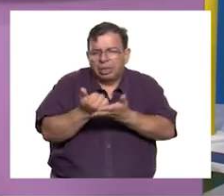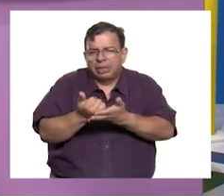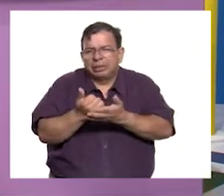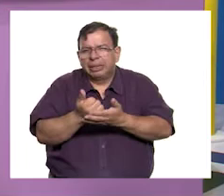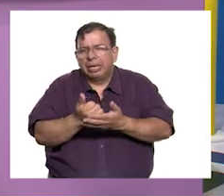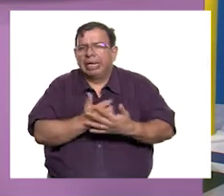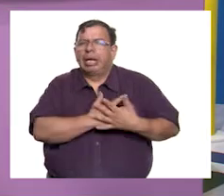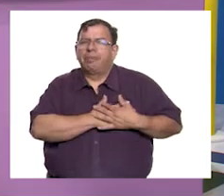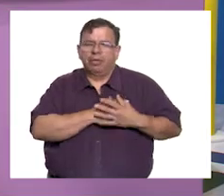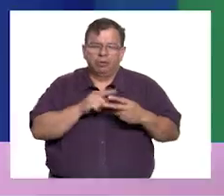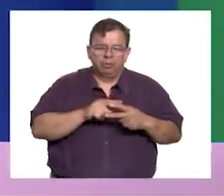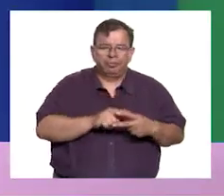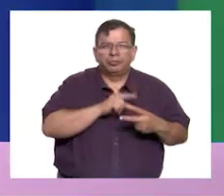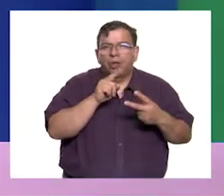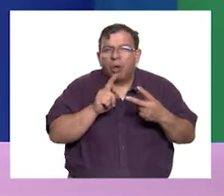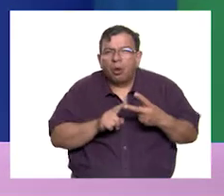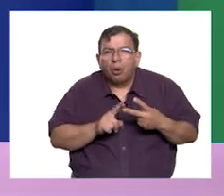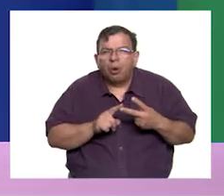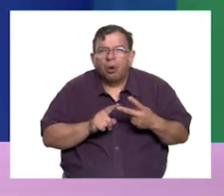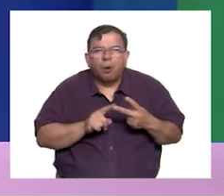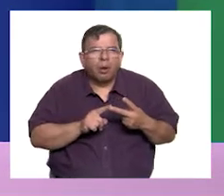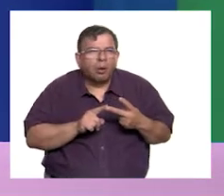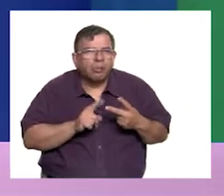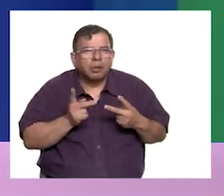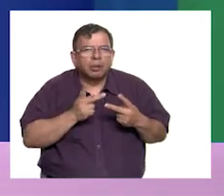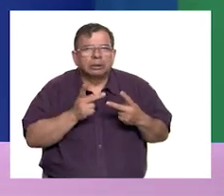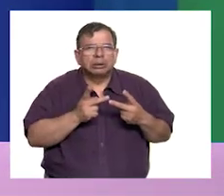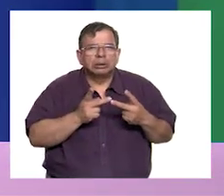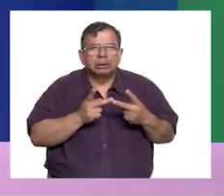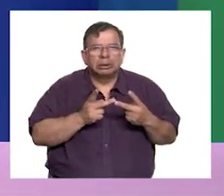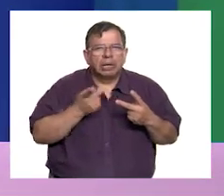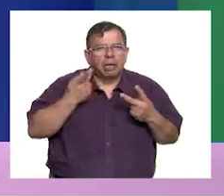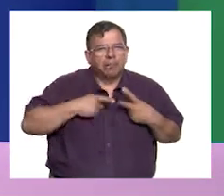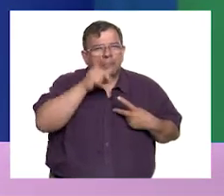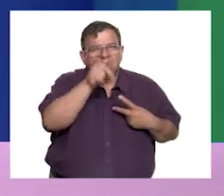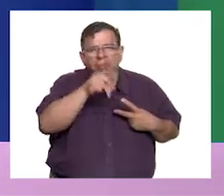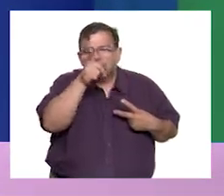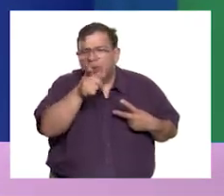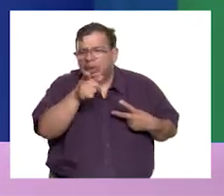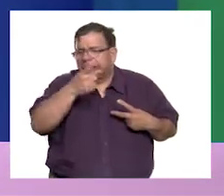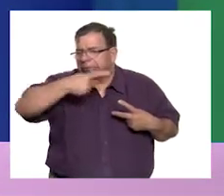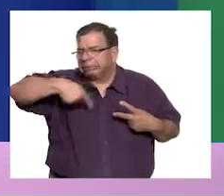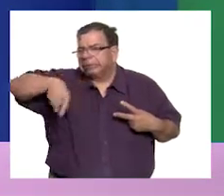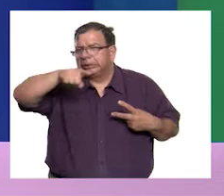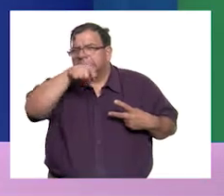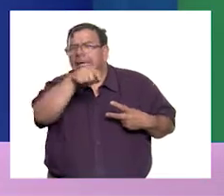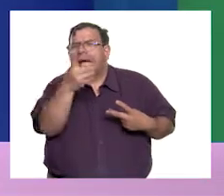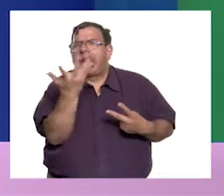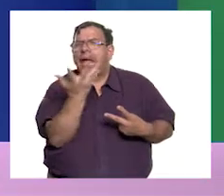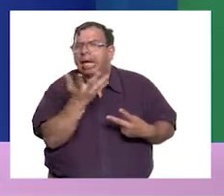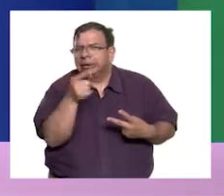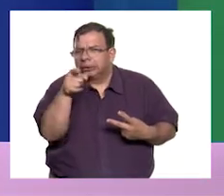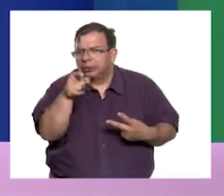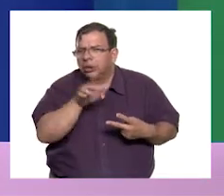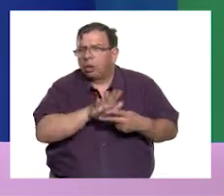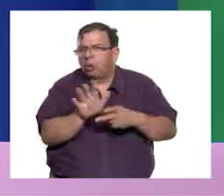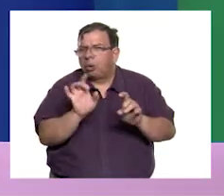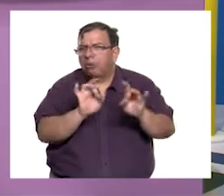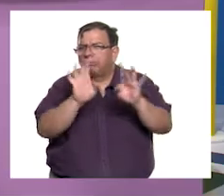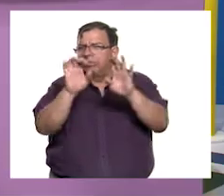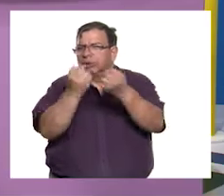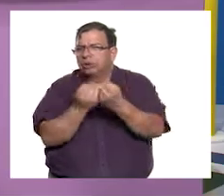amado. Y luego nos preguntamos qué se dice de los personajes, qué hacen y cuál es su